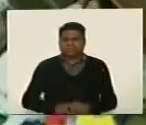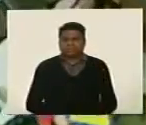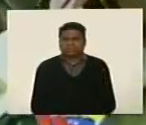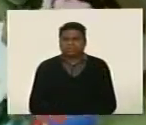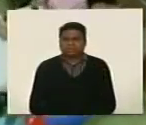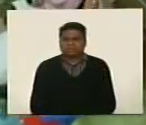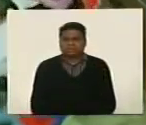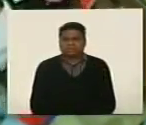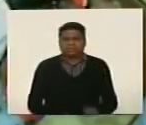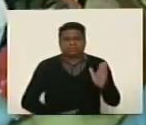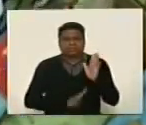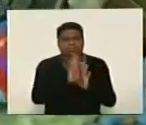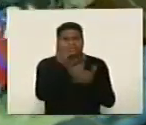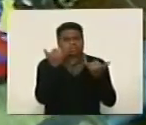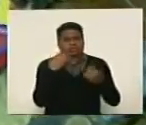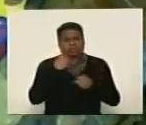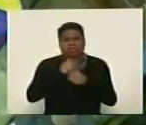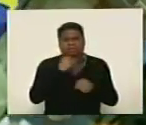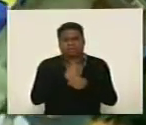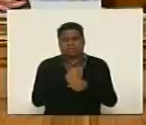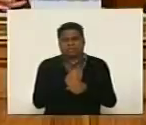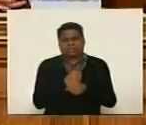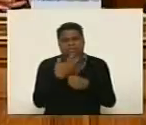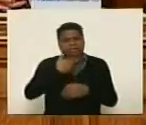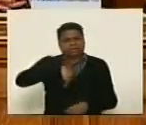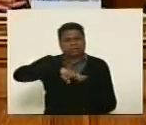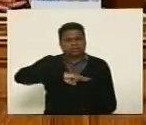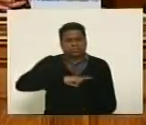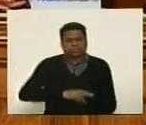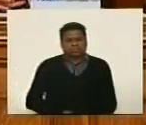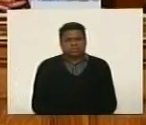que va a desarrollar el trabajo que nosotros,